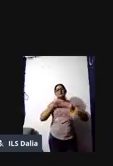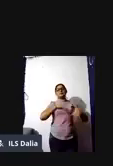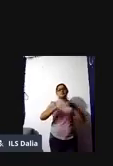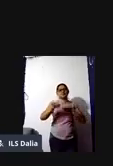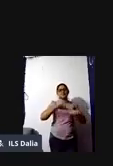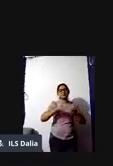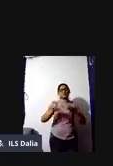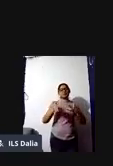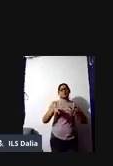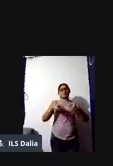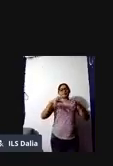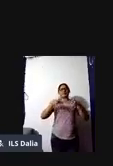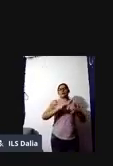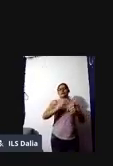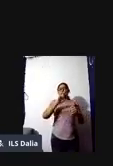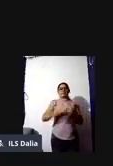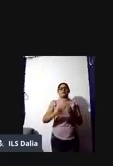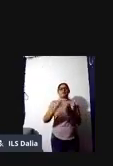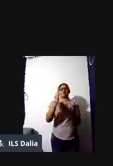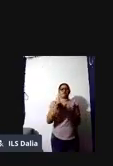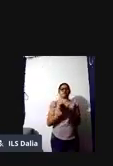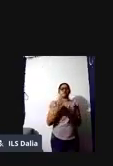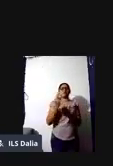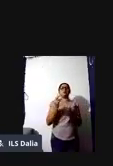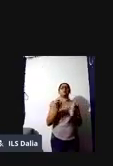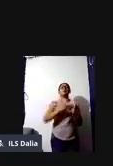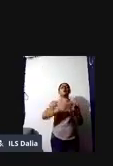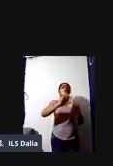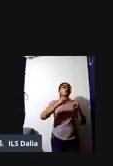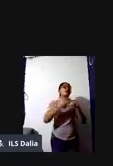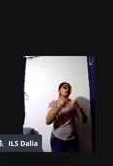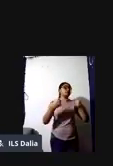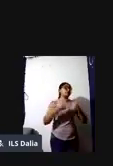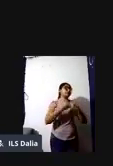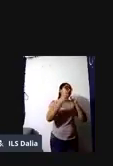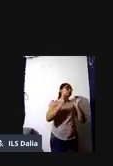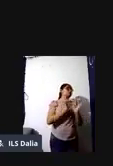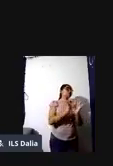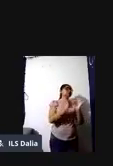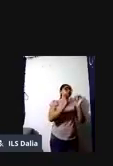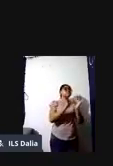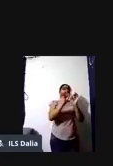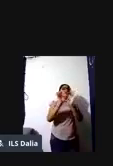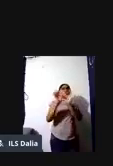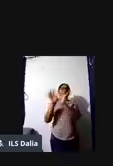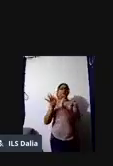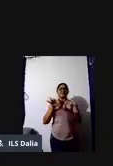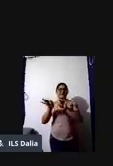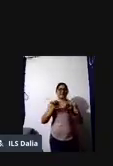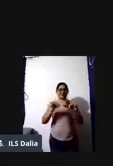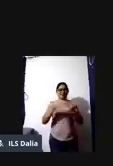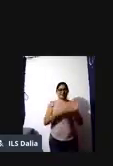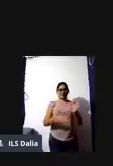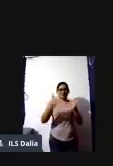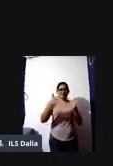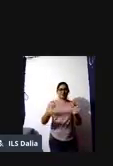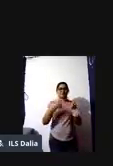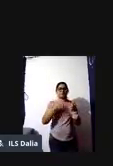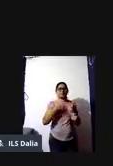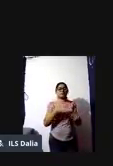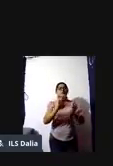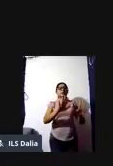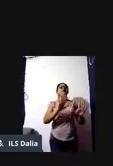cuestión, ¿no? De si hubieron fricciones durante el estrés, ajetreos y jalones, ¿no? Entonces era como cuestionar al equipo